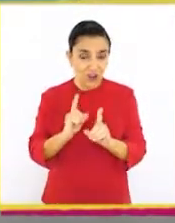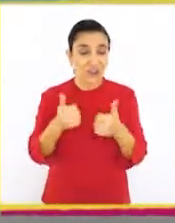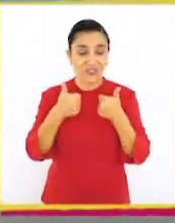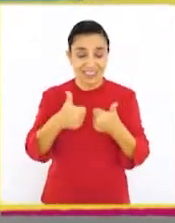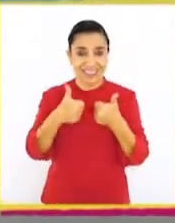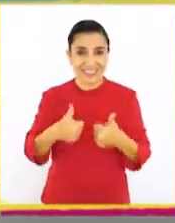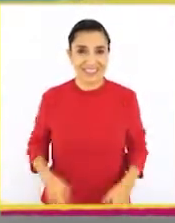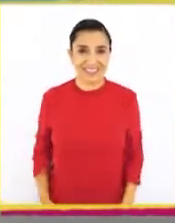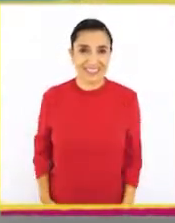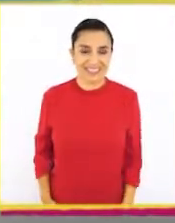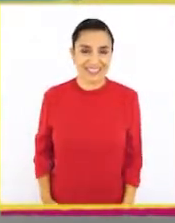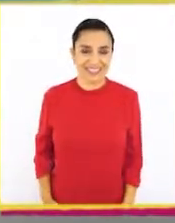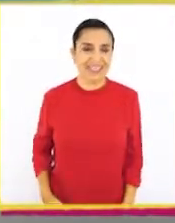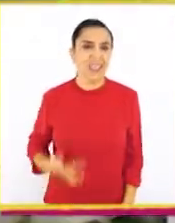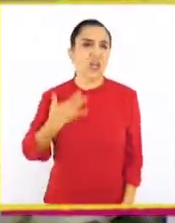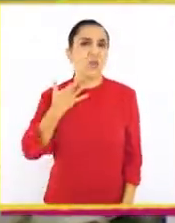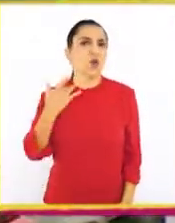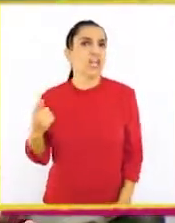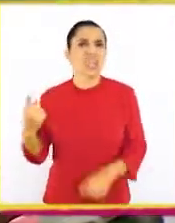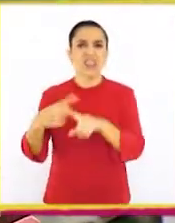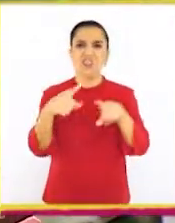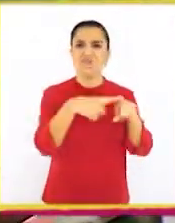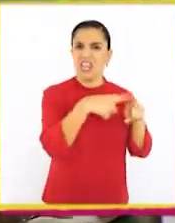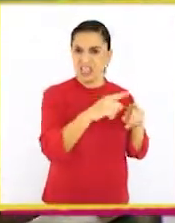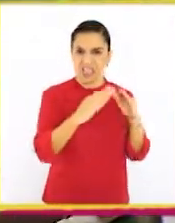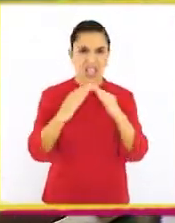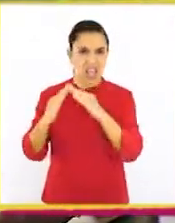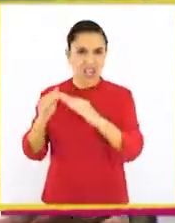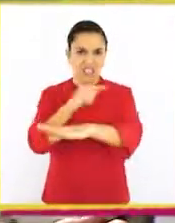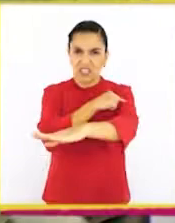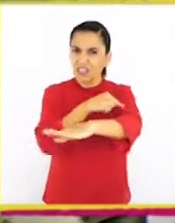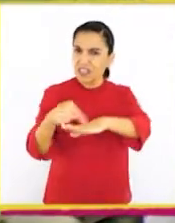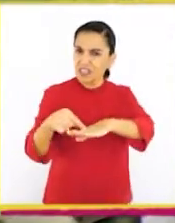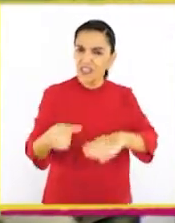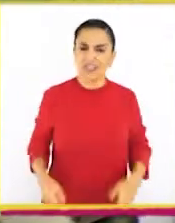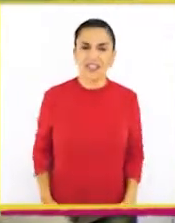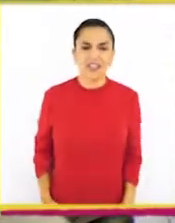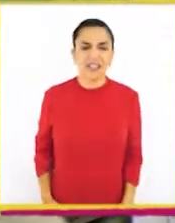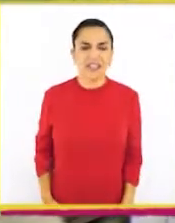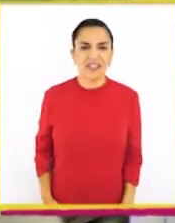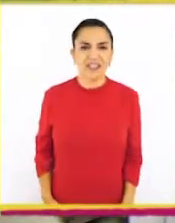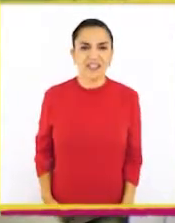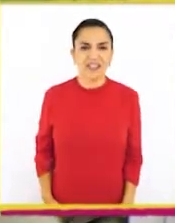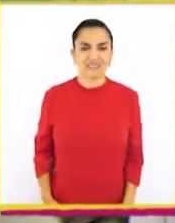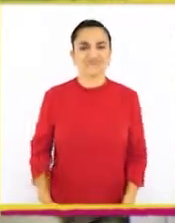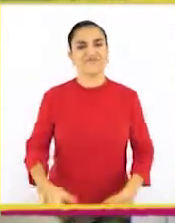¡No! ¡Muy bien! ¿Por qué será eso?